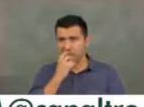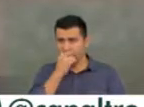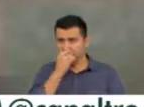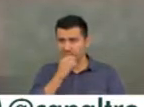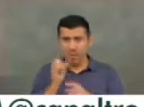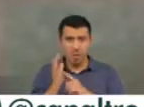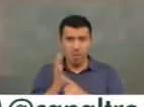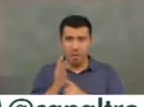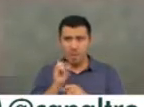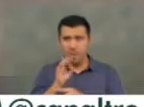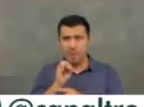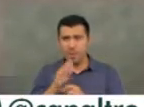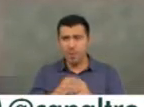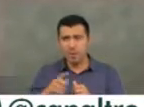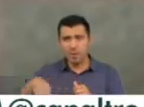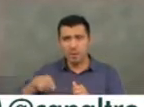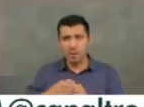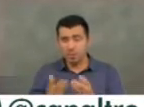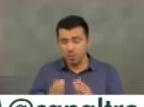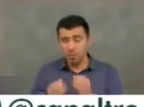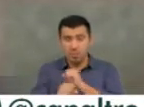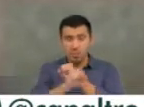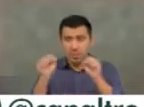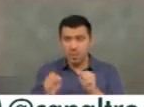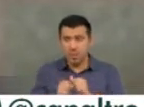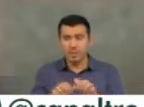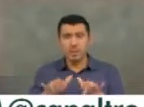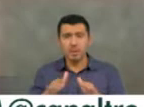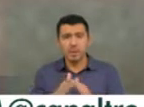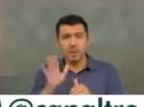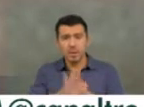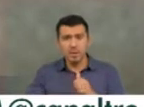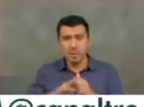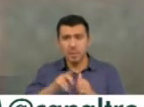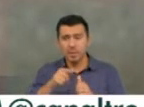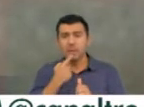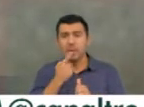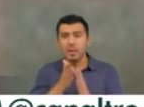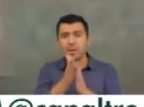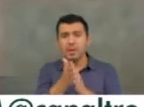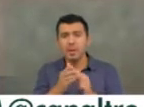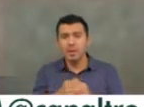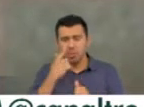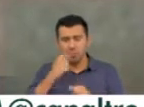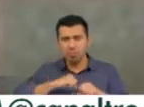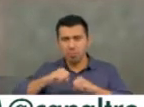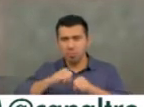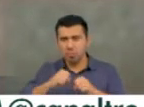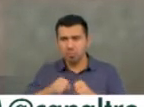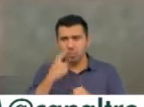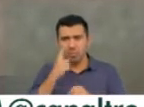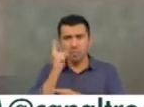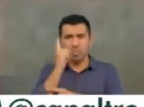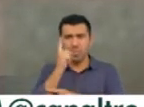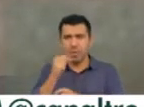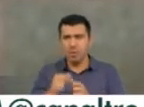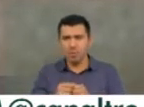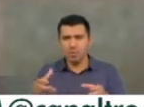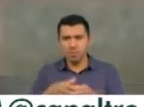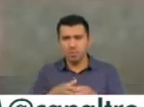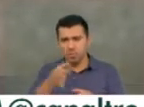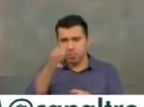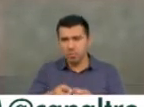convivencia escolar que se realizó en horas de la mañana la secretaria de Educación departamental señaló que generará alineamientos políticos en donde el departamento